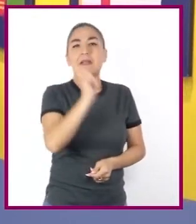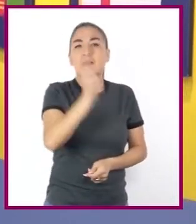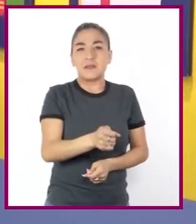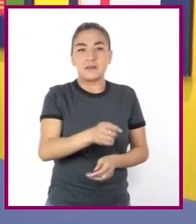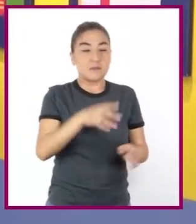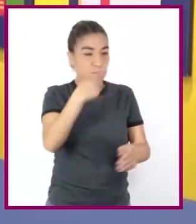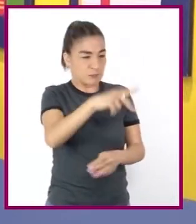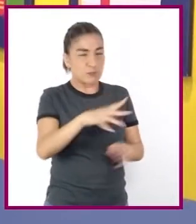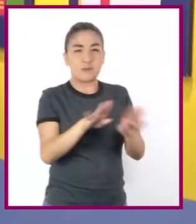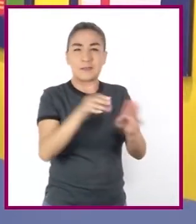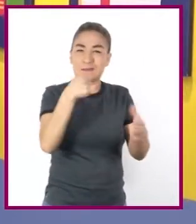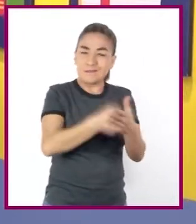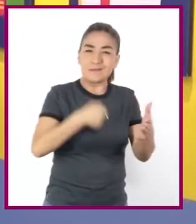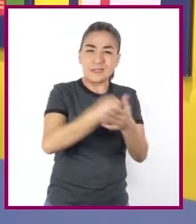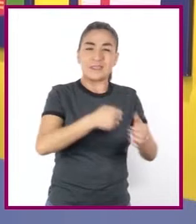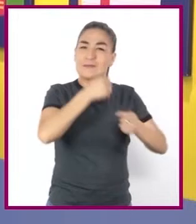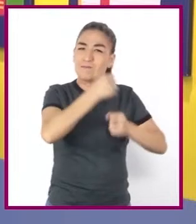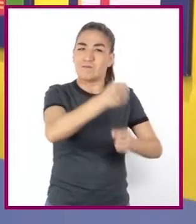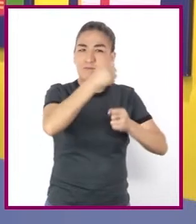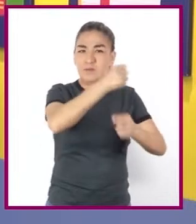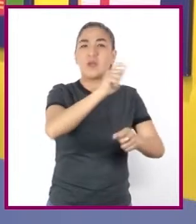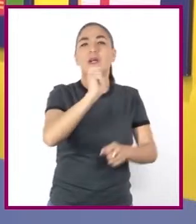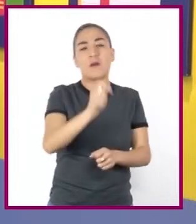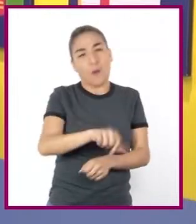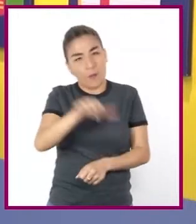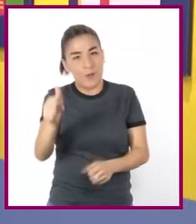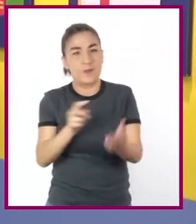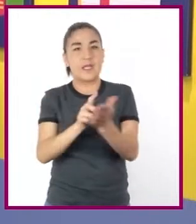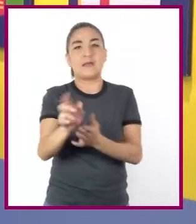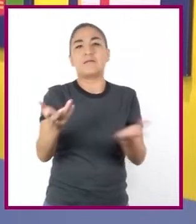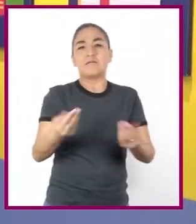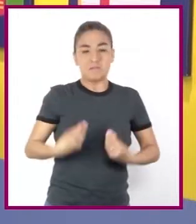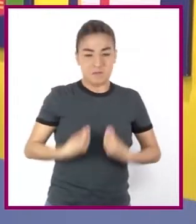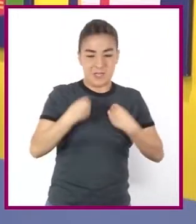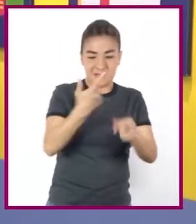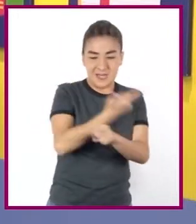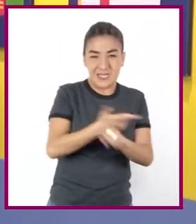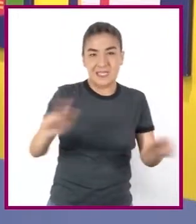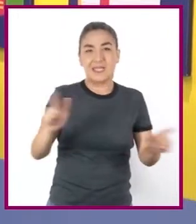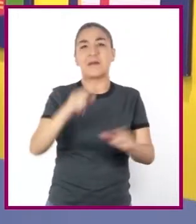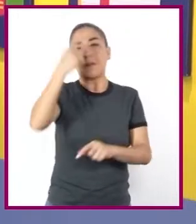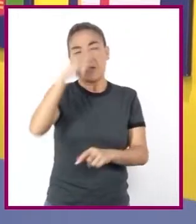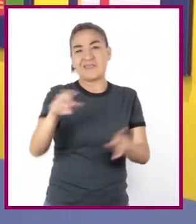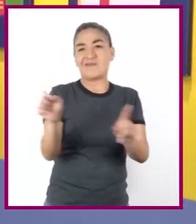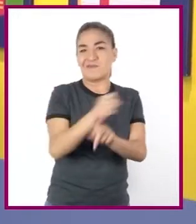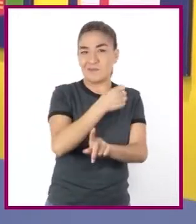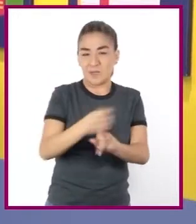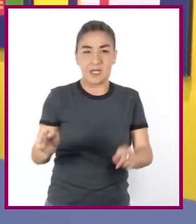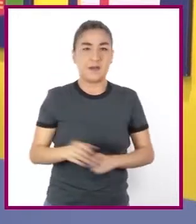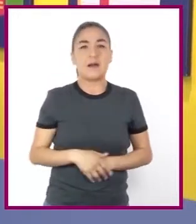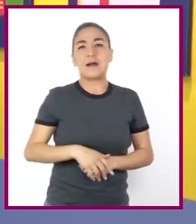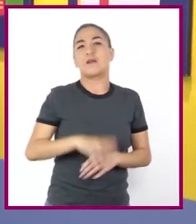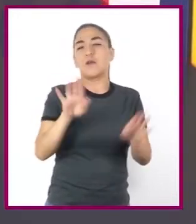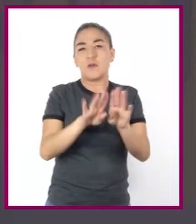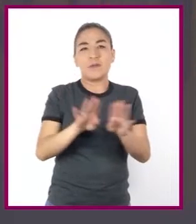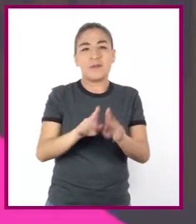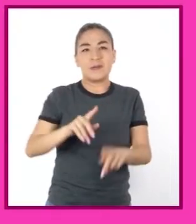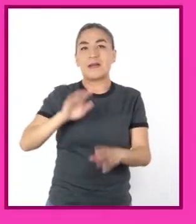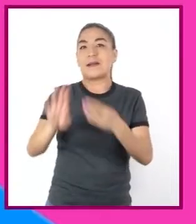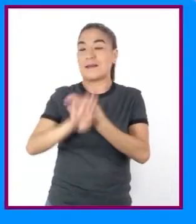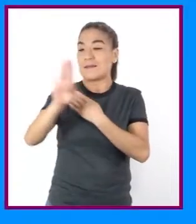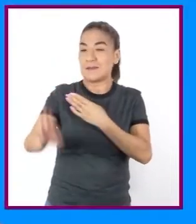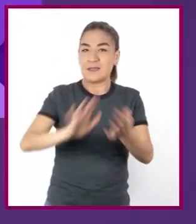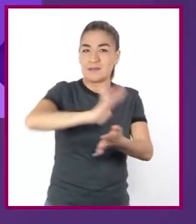está relacionada con otros derechos, como el de una vida libre de violencia, la no discriminación o la